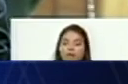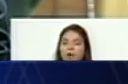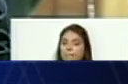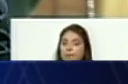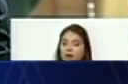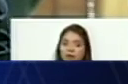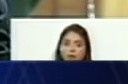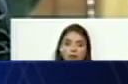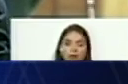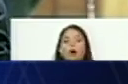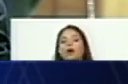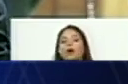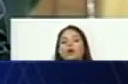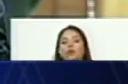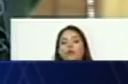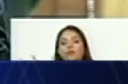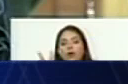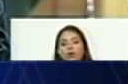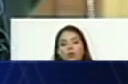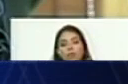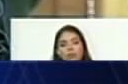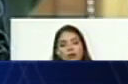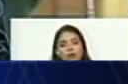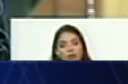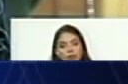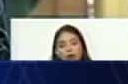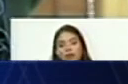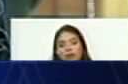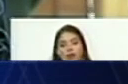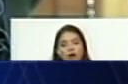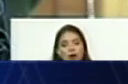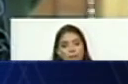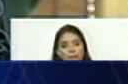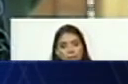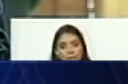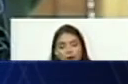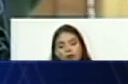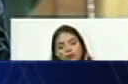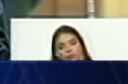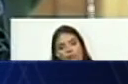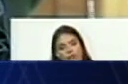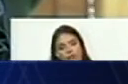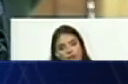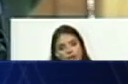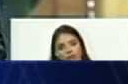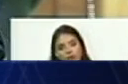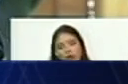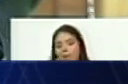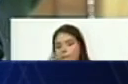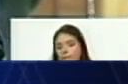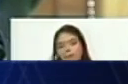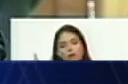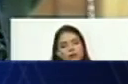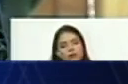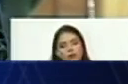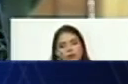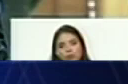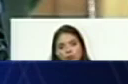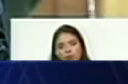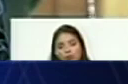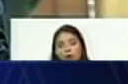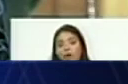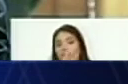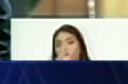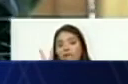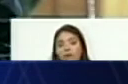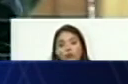independencia y los valores de la libertad, la paz, la solidaridad y el bien común. Venezuela